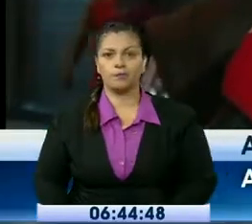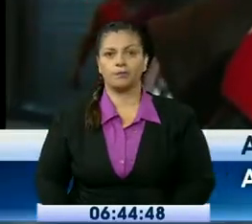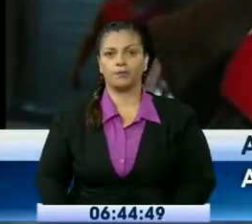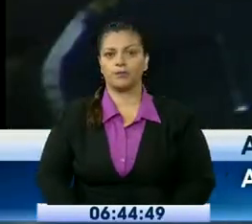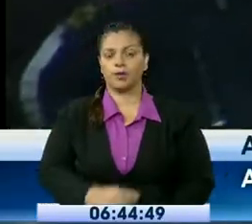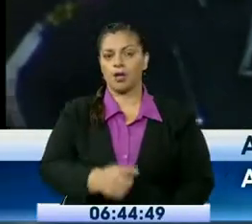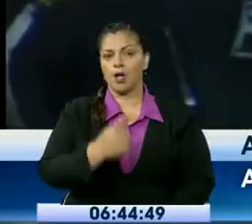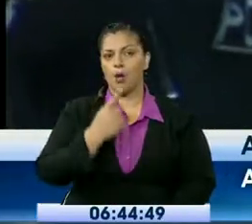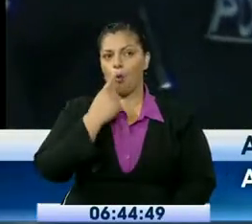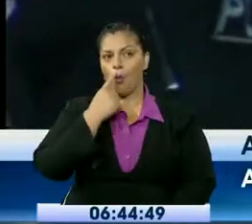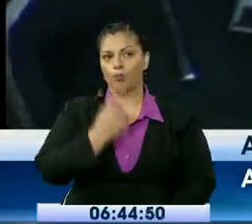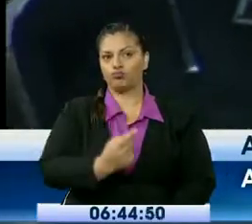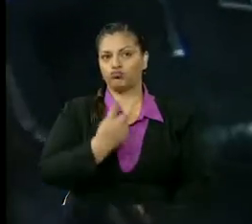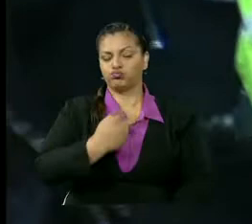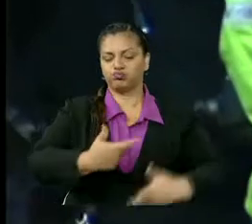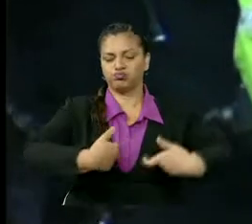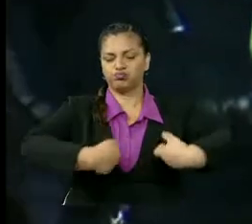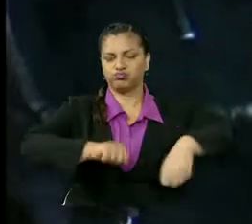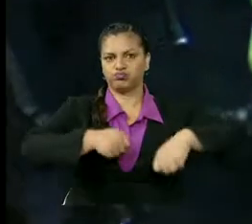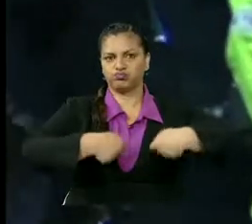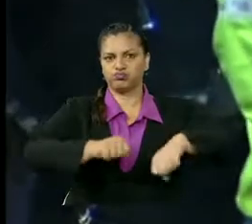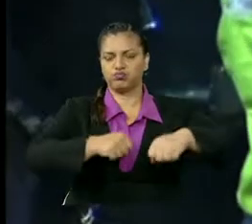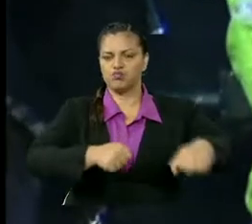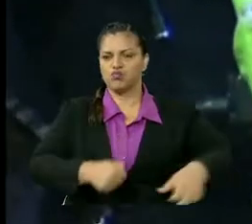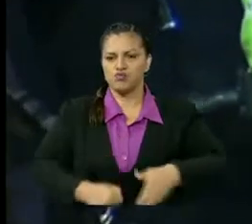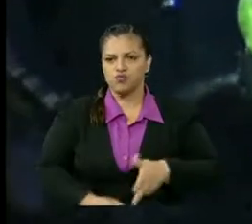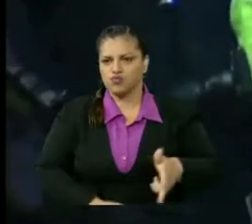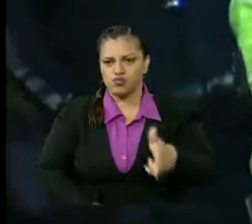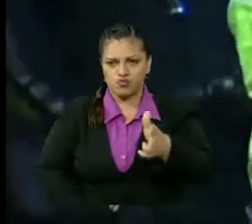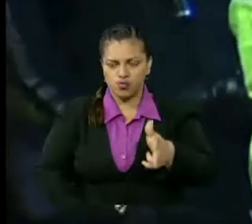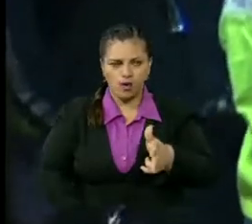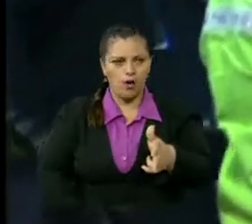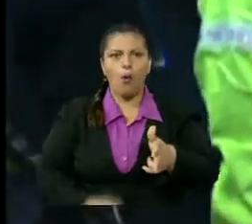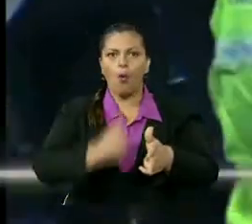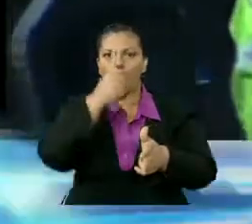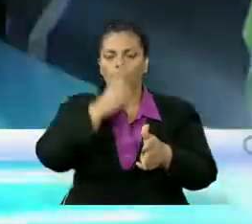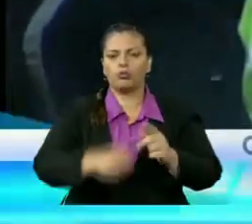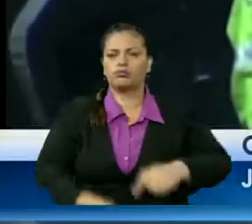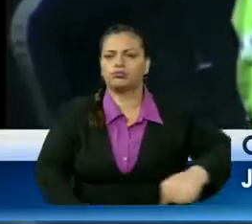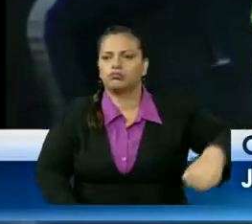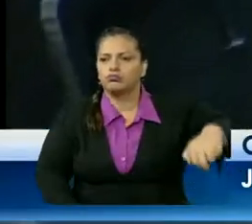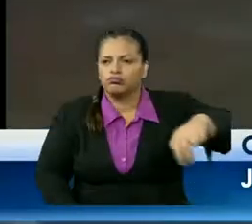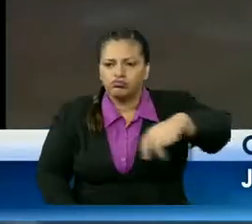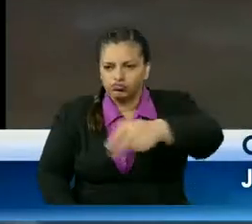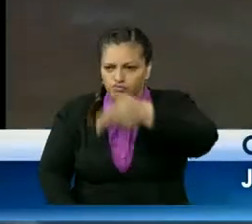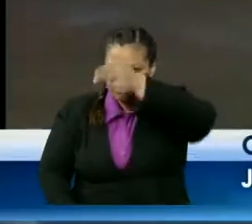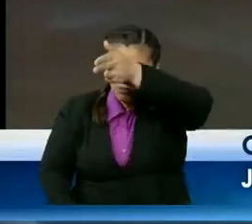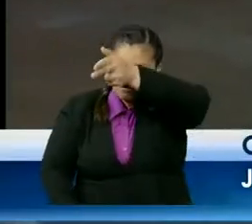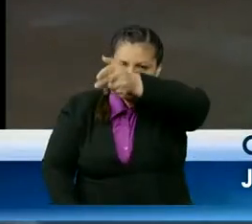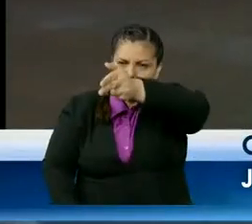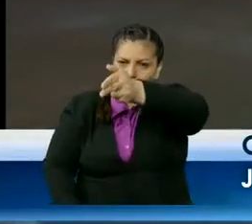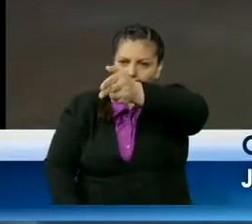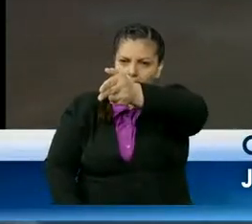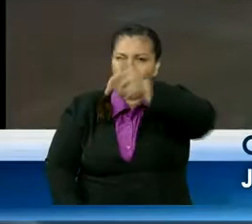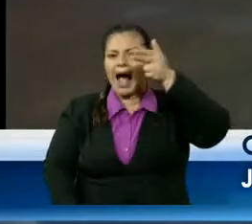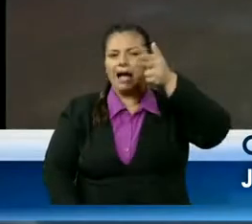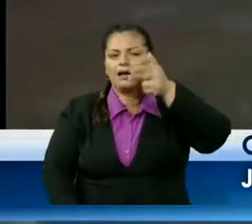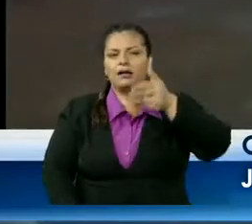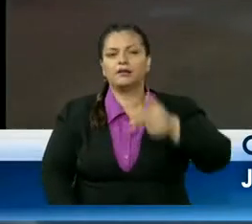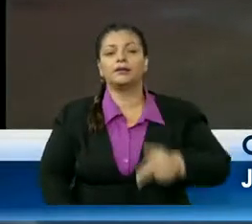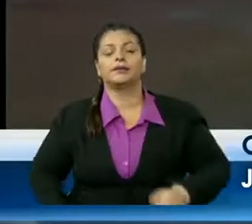de la motocicleta y esto nos va a permitir a nosotros hacer un levantamiento del sector. Son ciudadanos